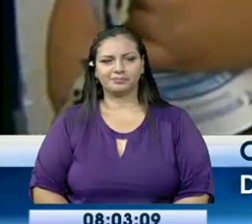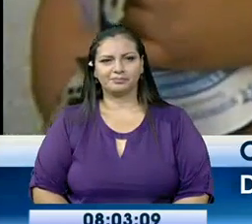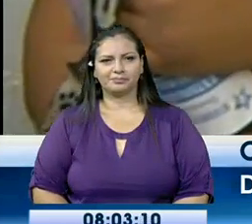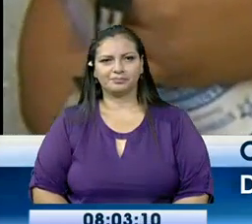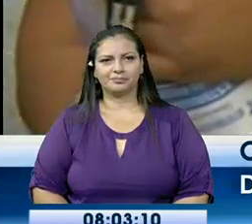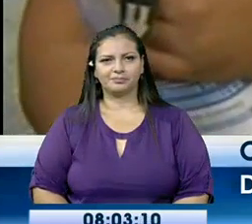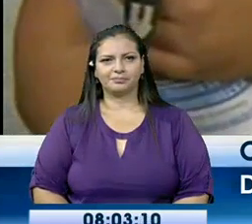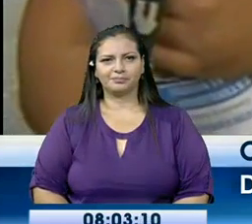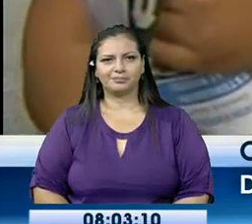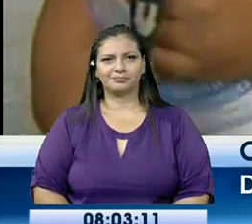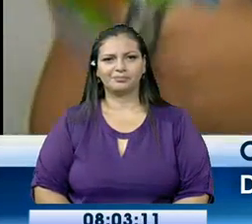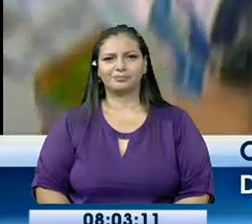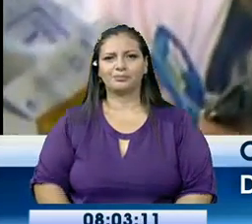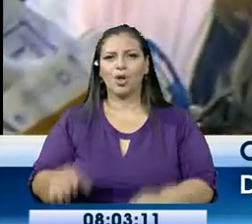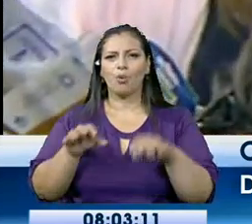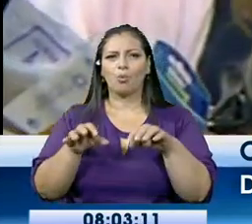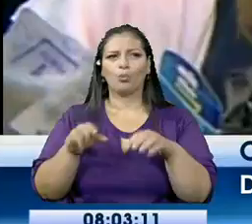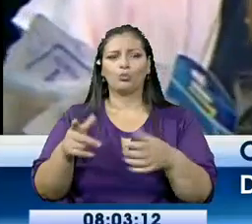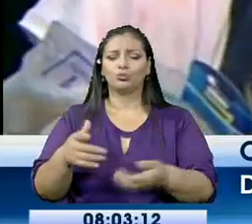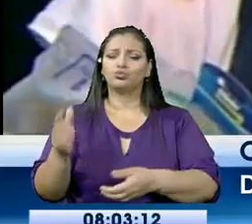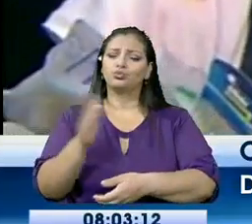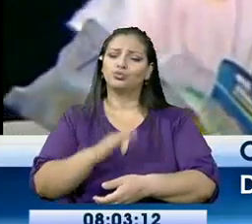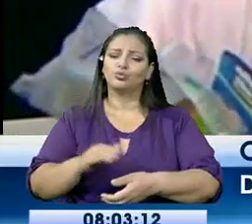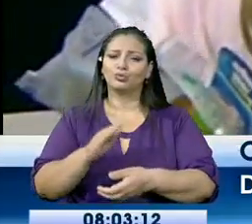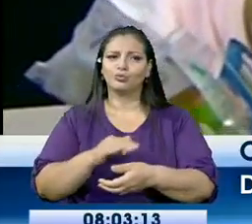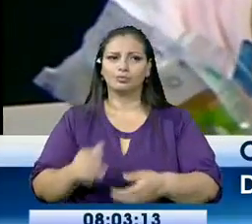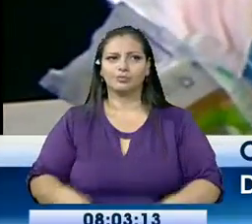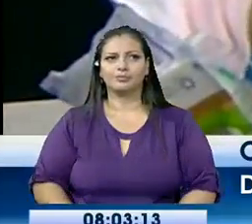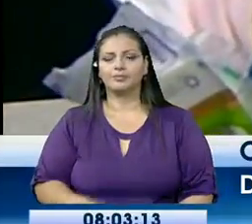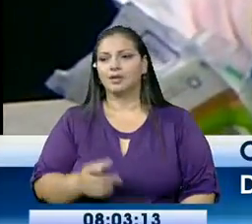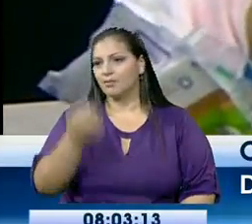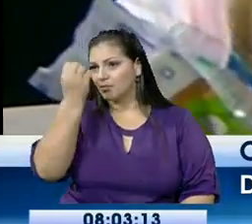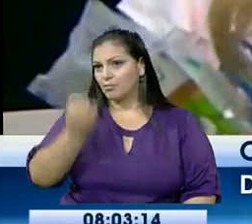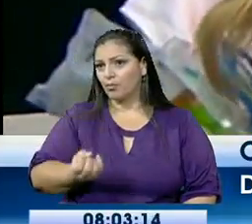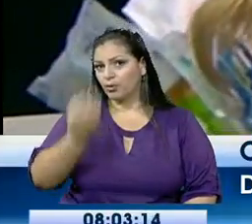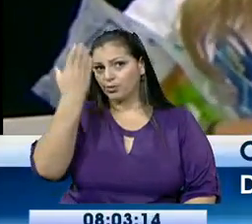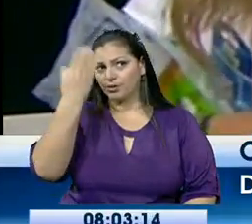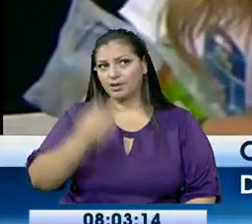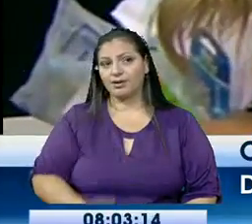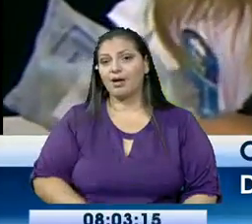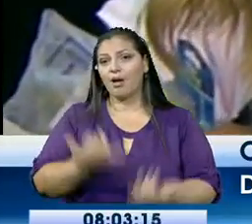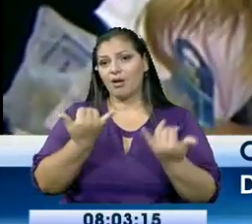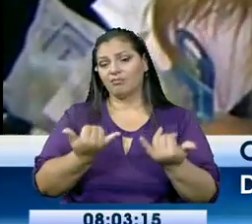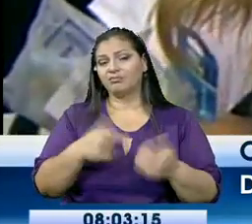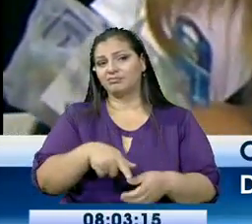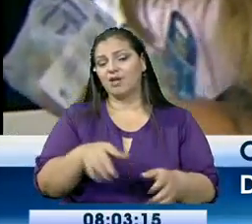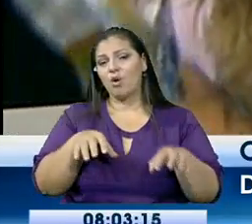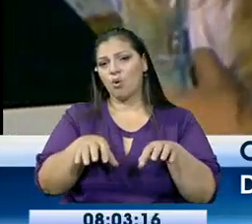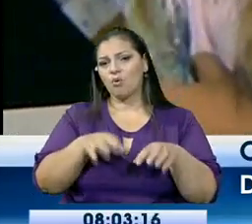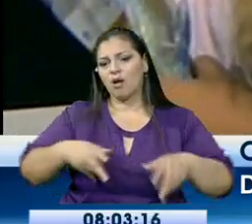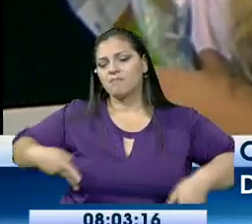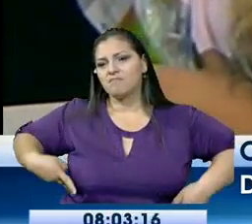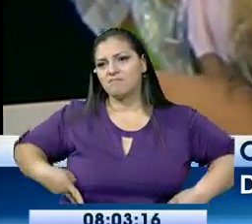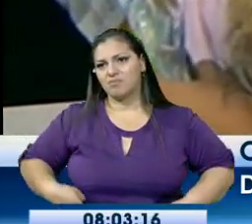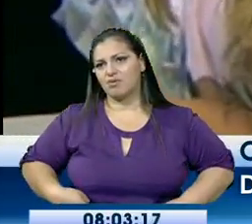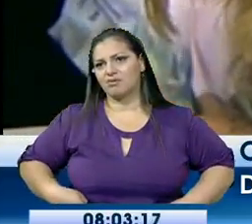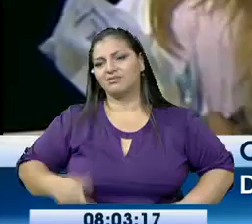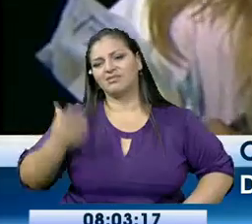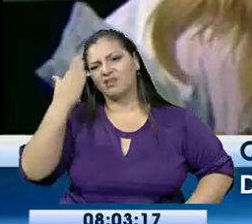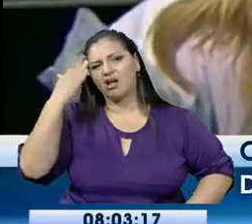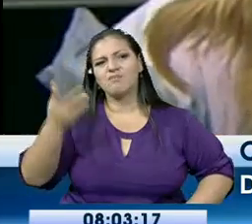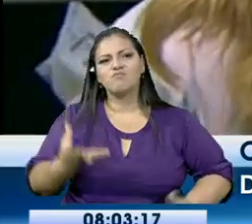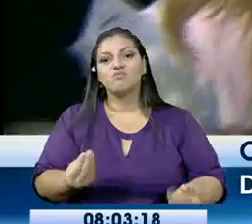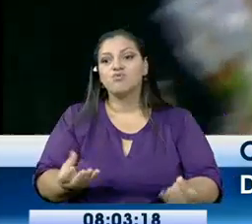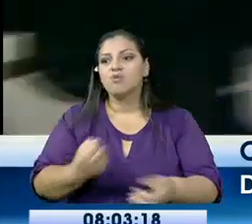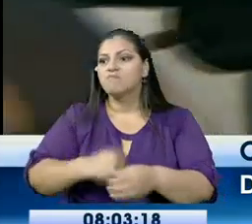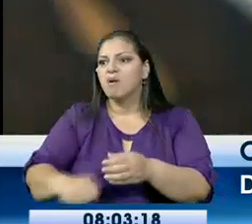mascota, el engreído de la casa. ¿Cómo hacía participar de esta campaña? Buenos días. A esterilizarlo porque tengo más perritos y no me gustaría que haya más crías y reproducción entre hermanos.